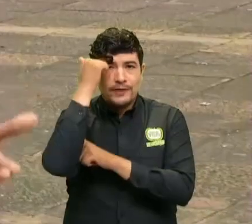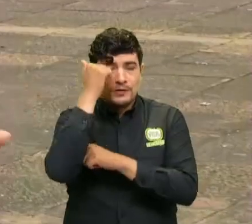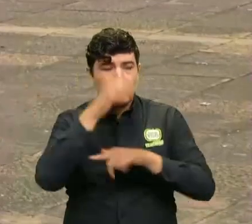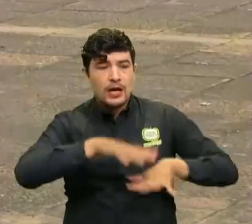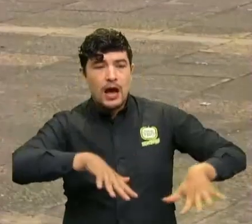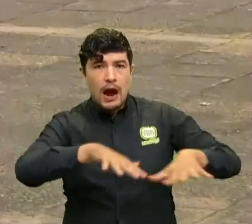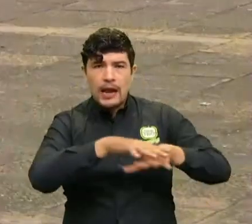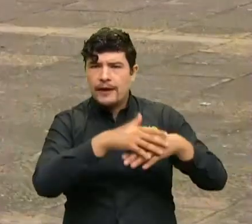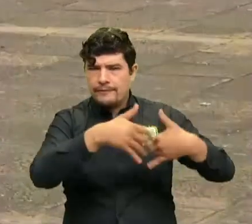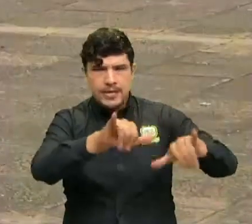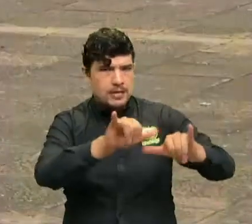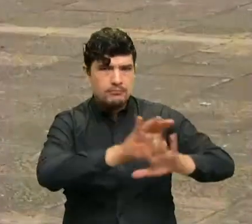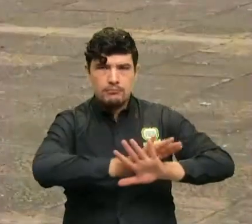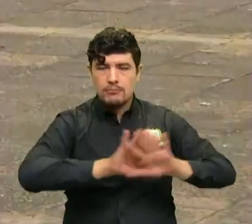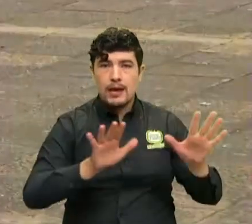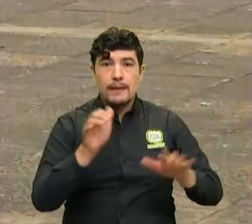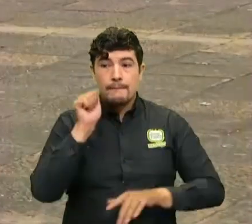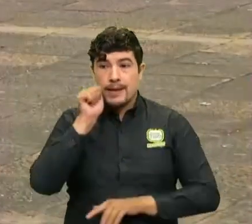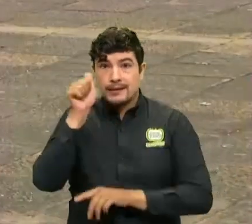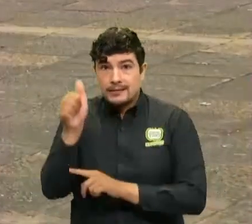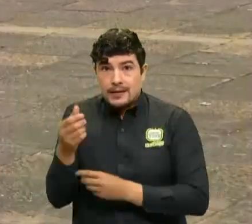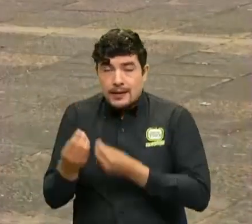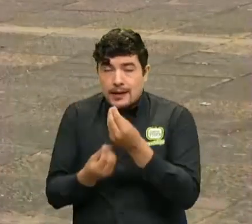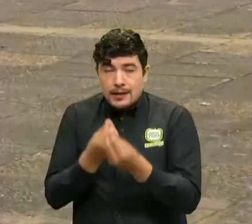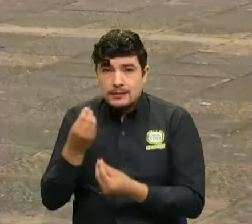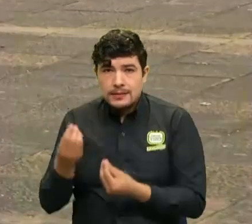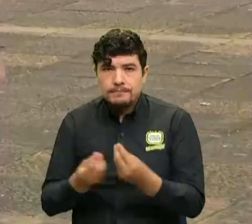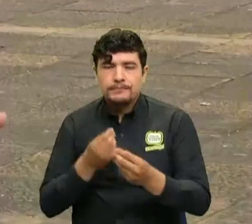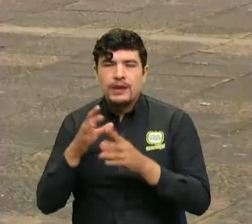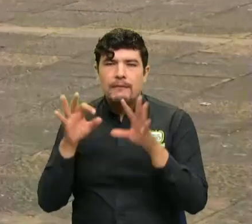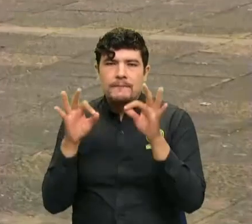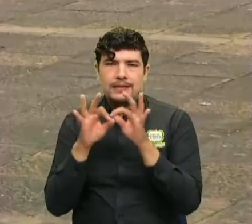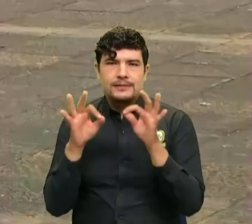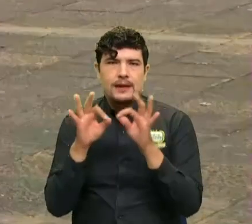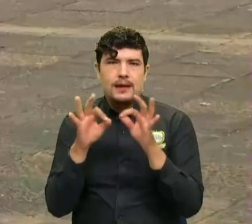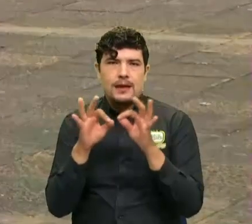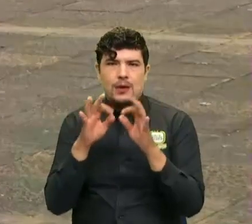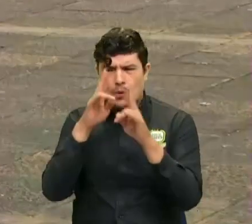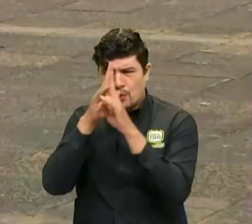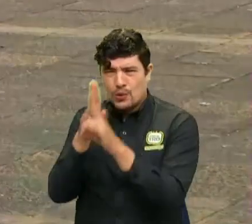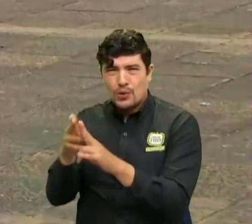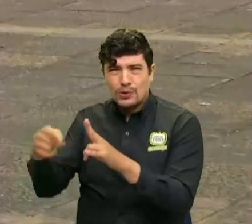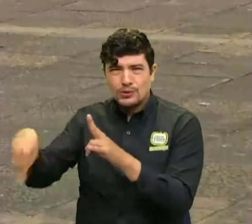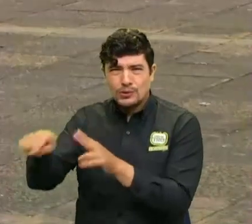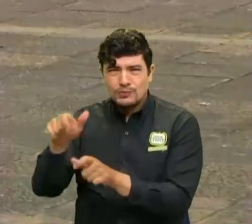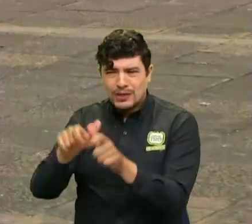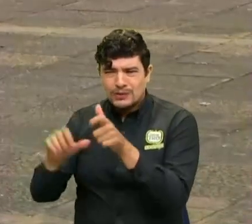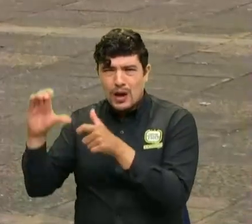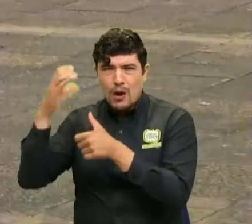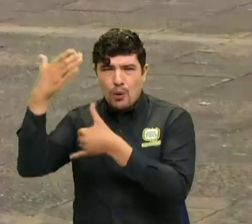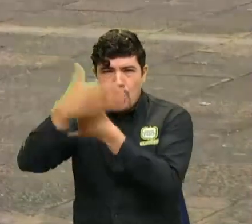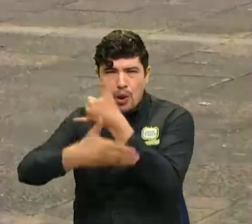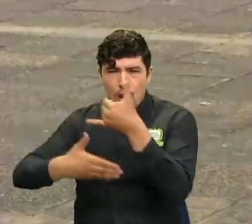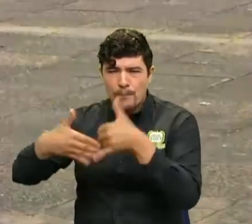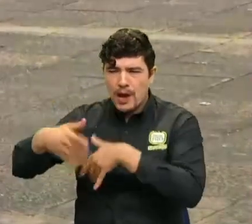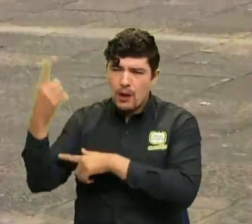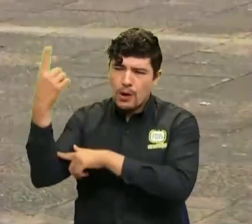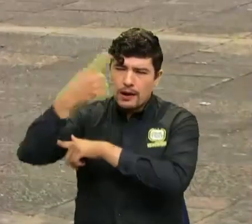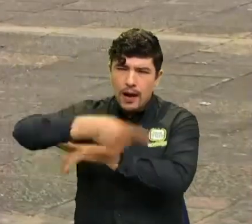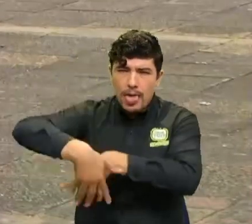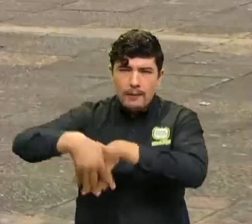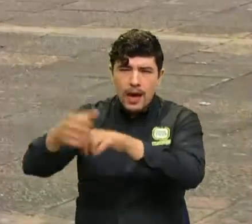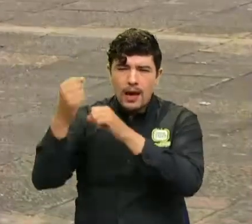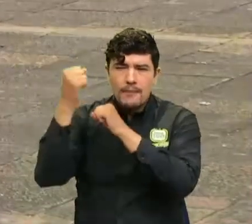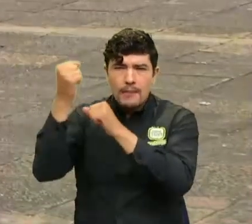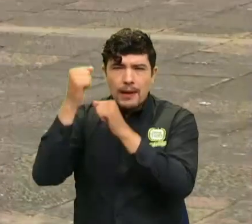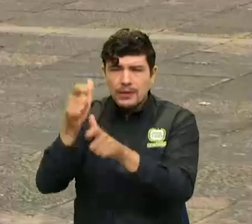lo que van a hacer es una eucaristía también en honor a las personas que han perdido la vida durante estas jornadas de protestas. Es importante